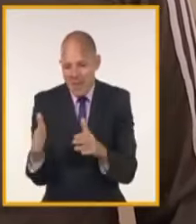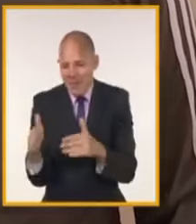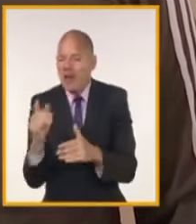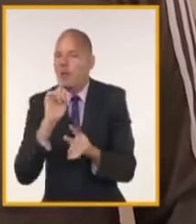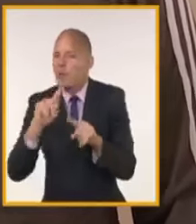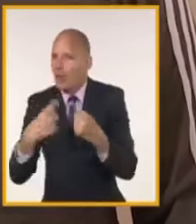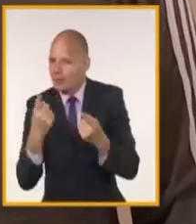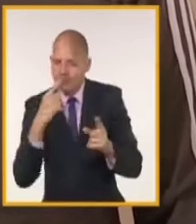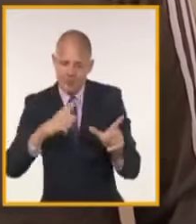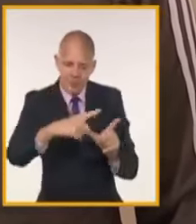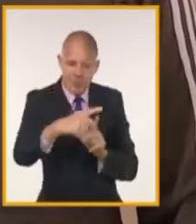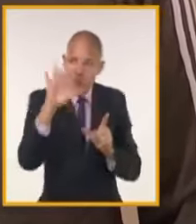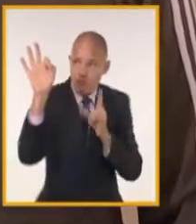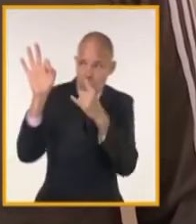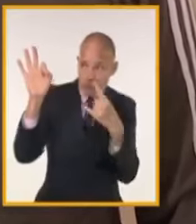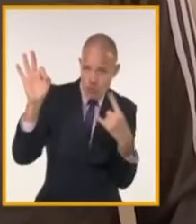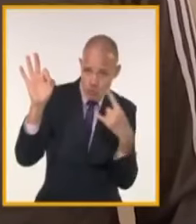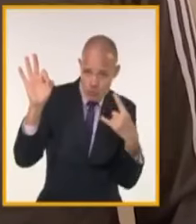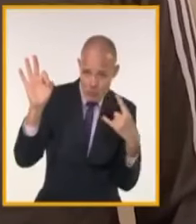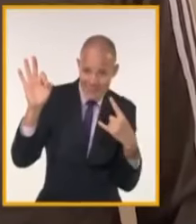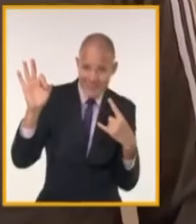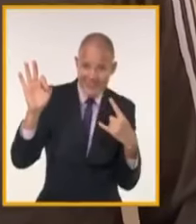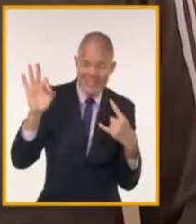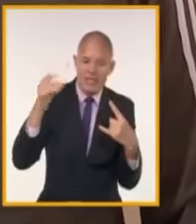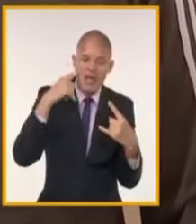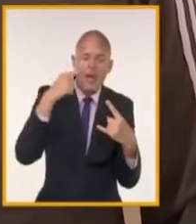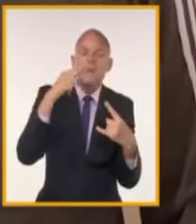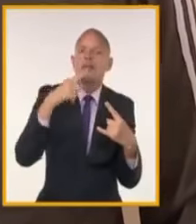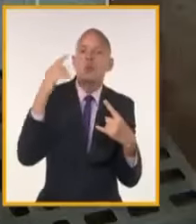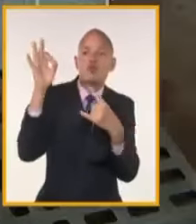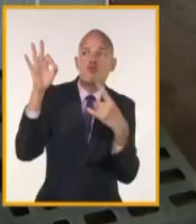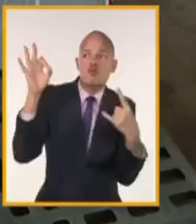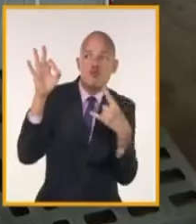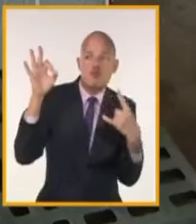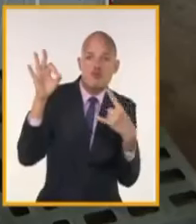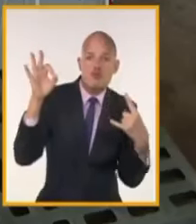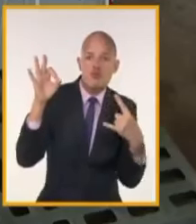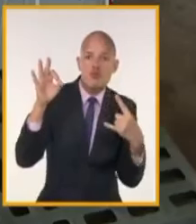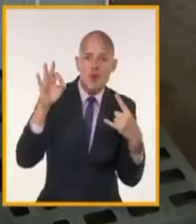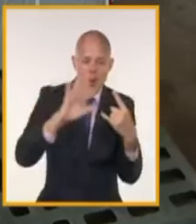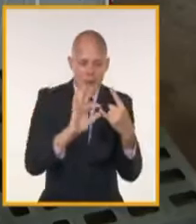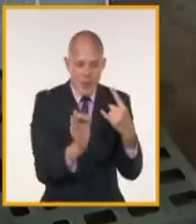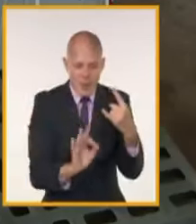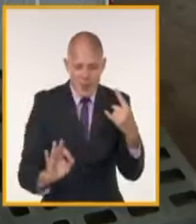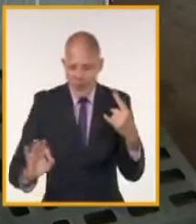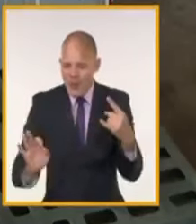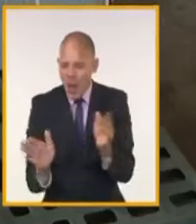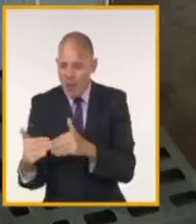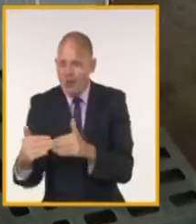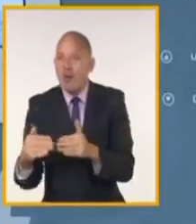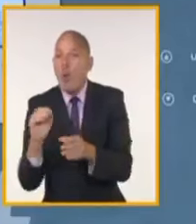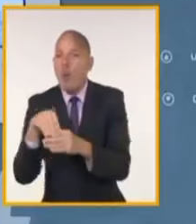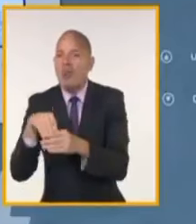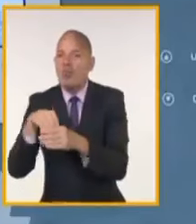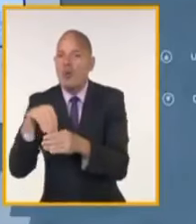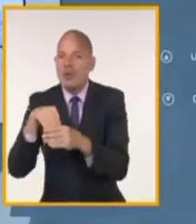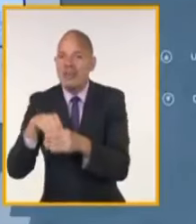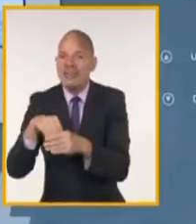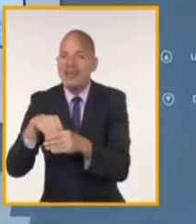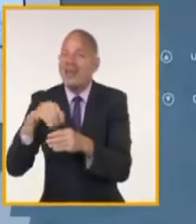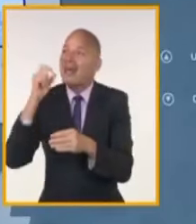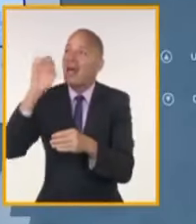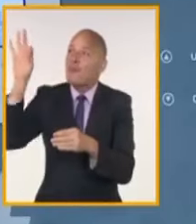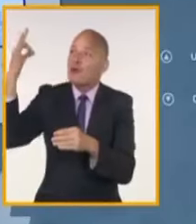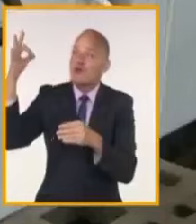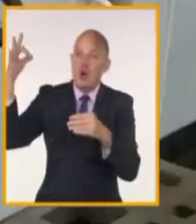determinado eh Está nublado eh No hay la radiación solar necesaria